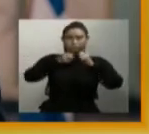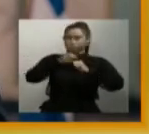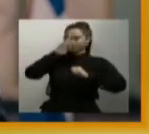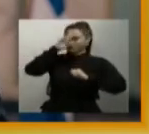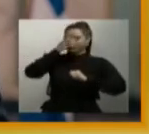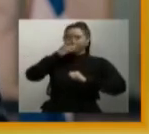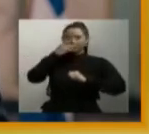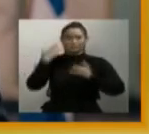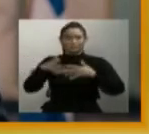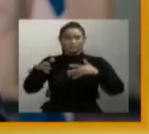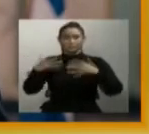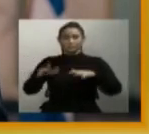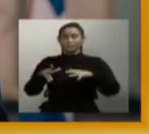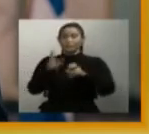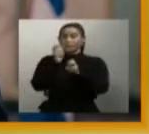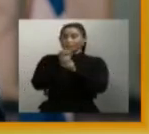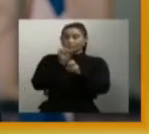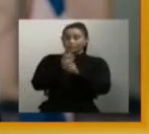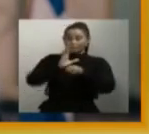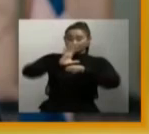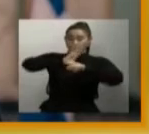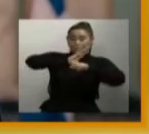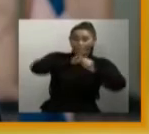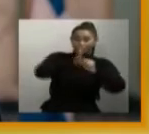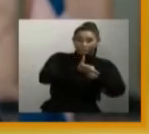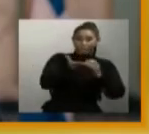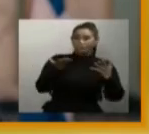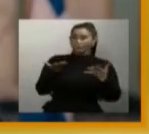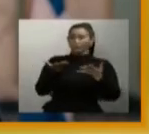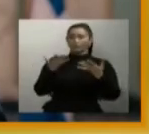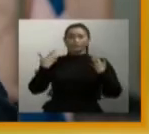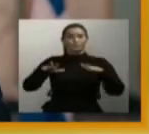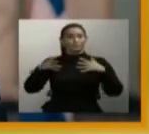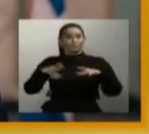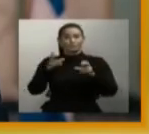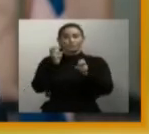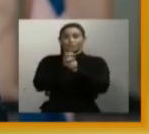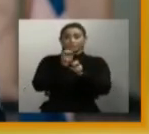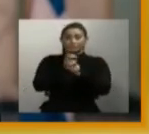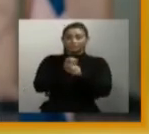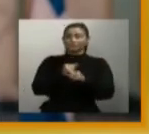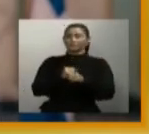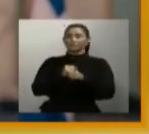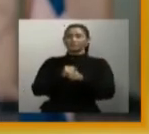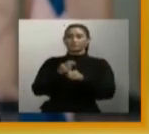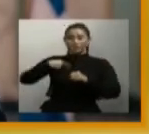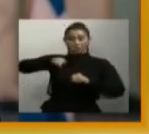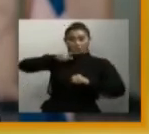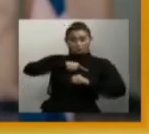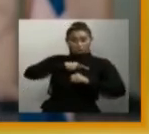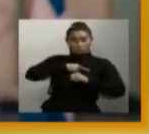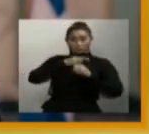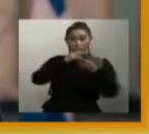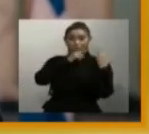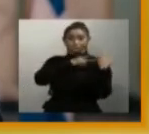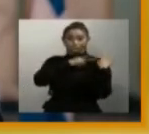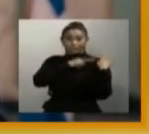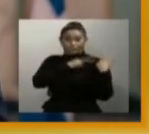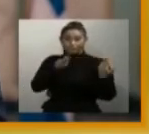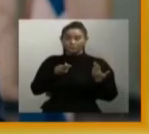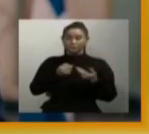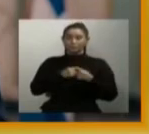mañana el tema por ejemplo de los subsidios a instituciones a entidades que no merecen